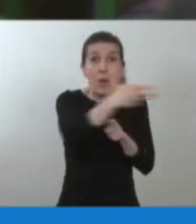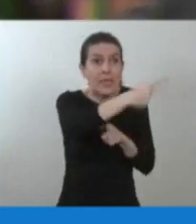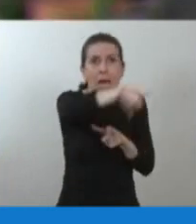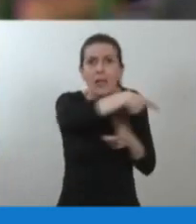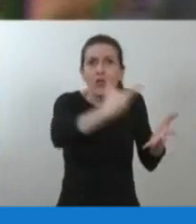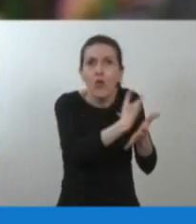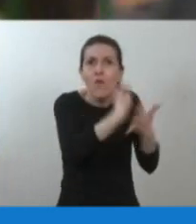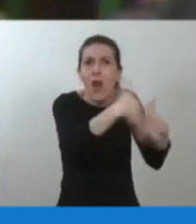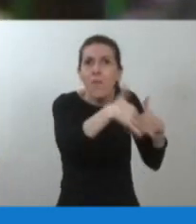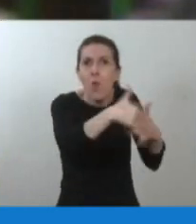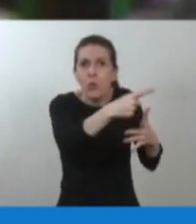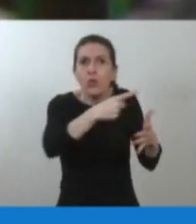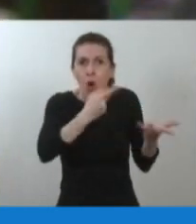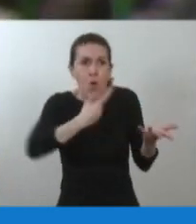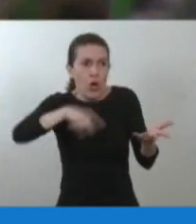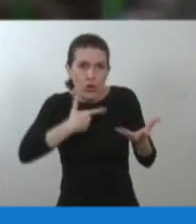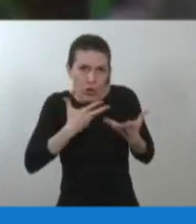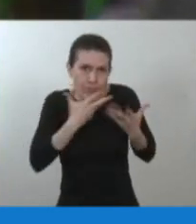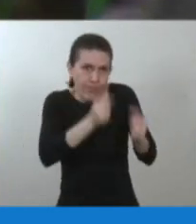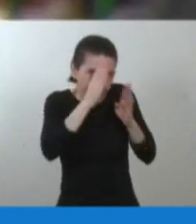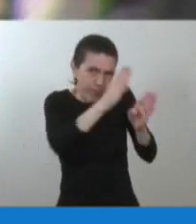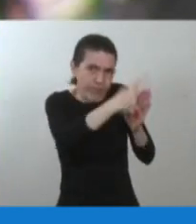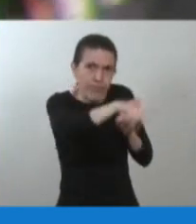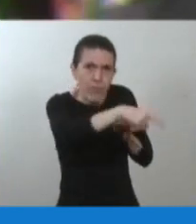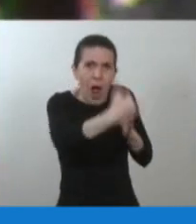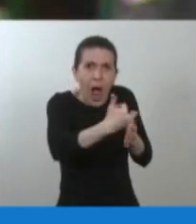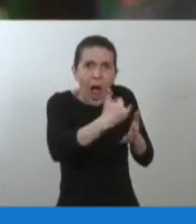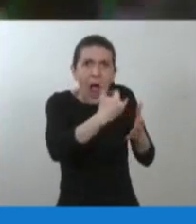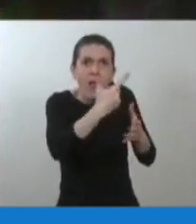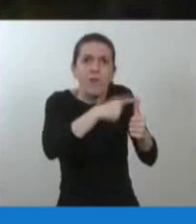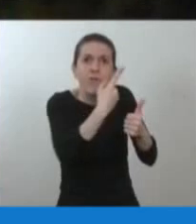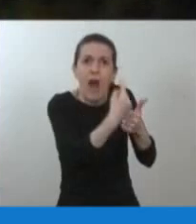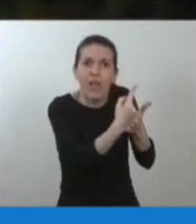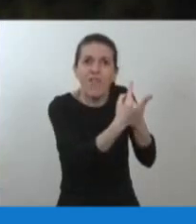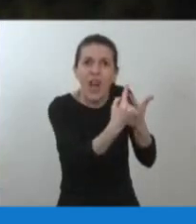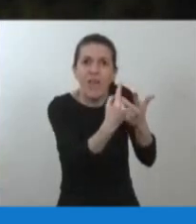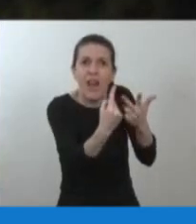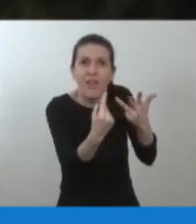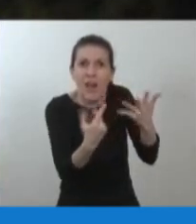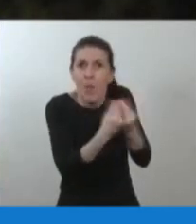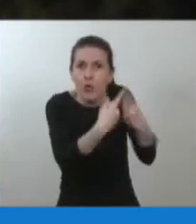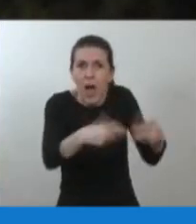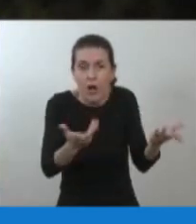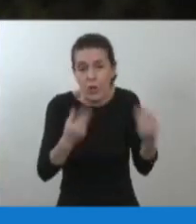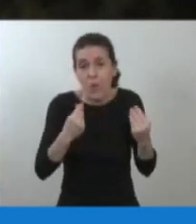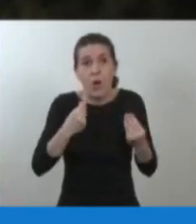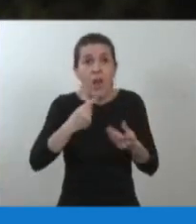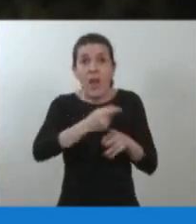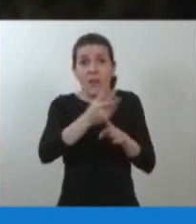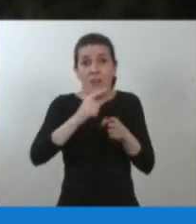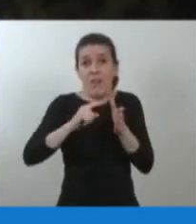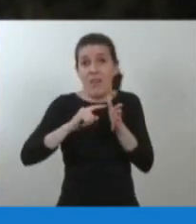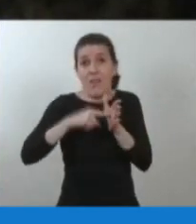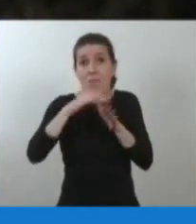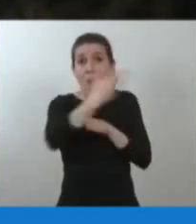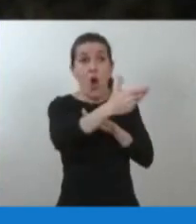muchísimo las carencias de las que habla porque la verdad te dará policías que